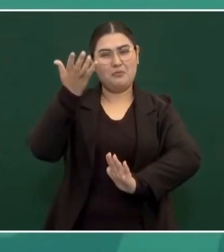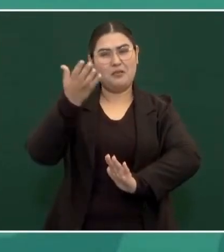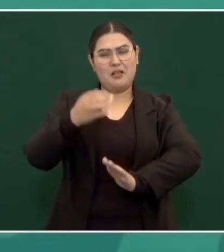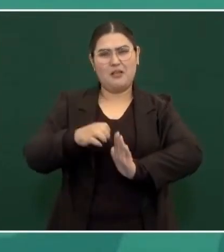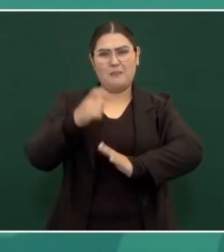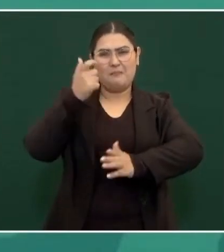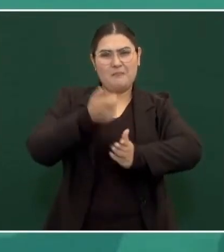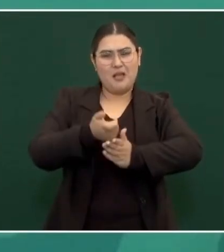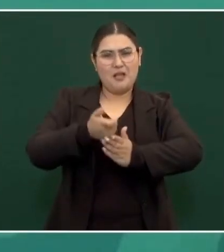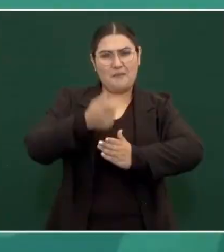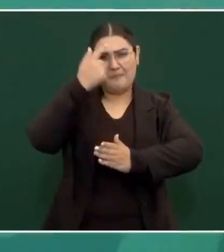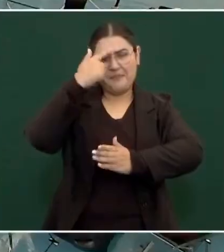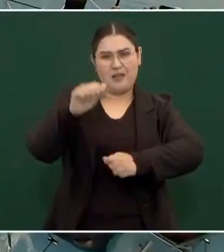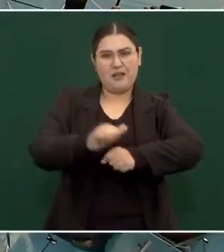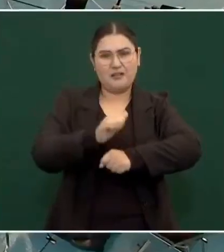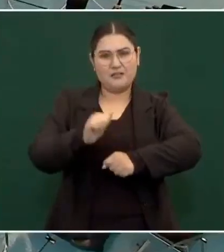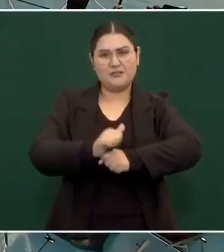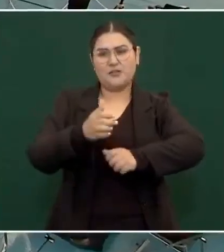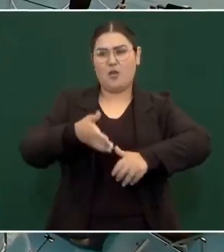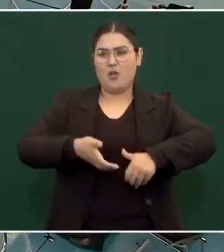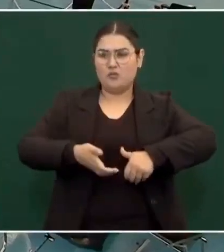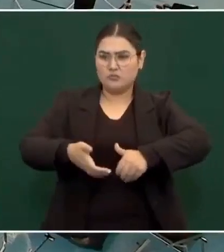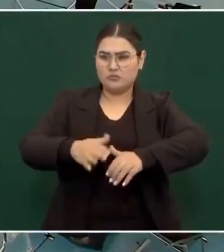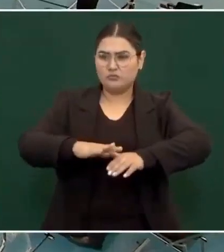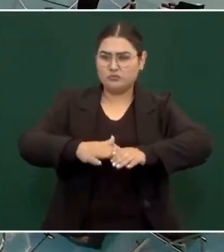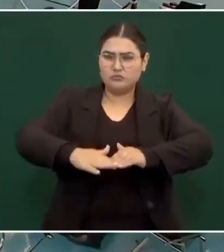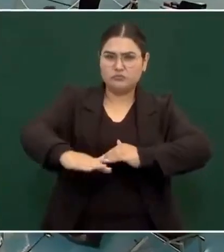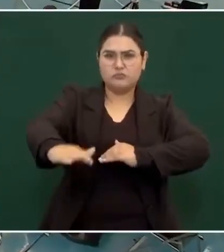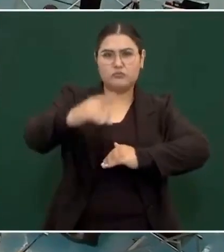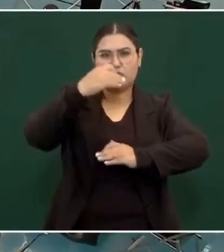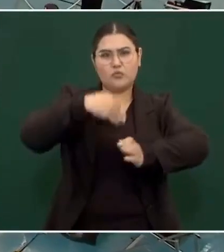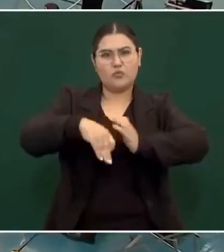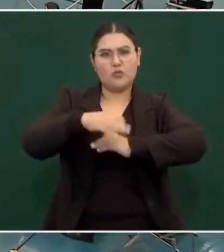en autopistas que están concesionadas